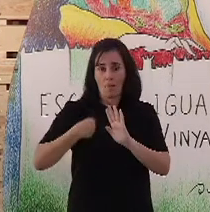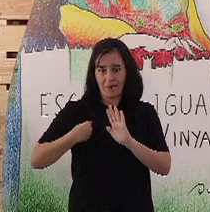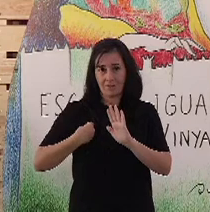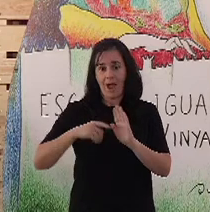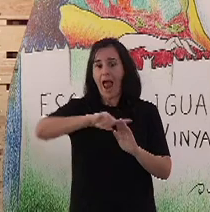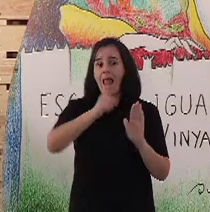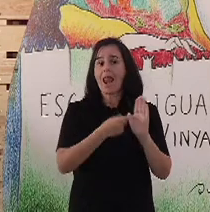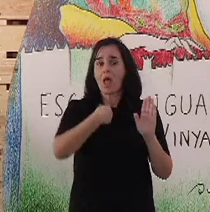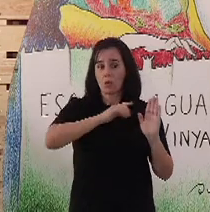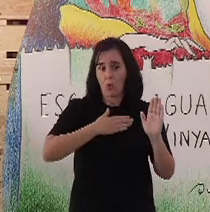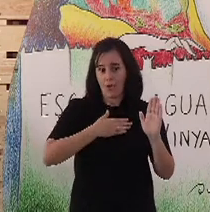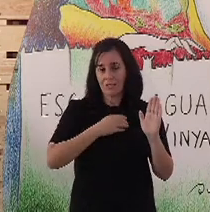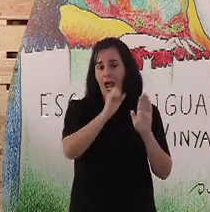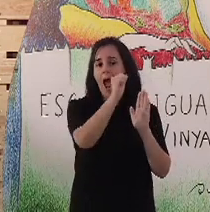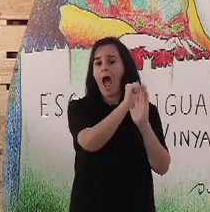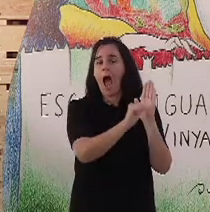xurídico, o articulado